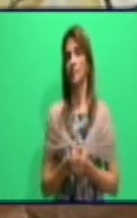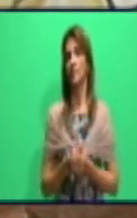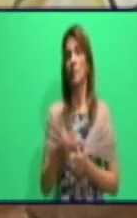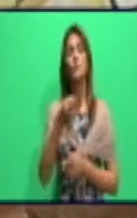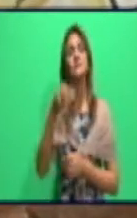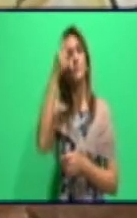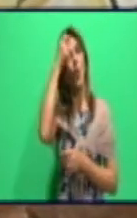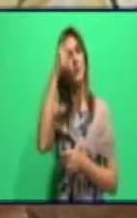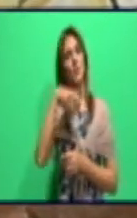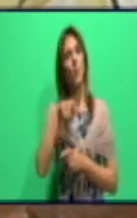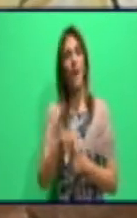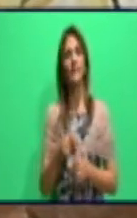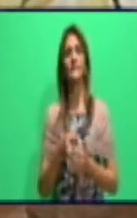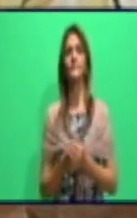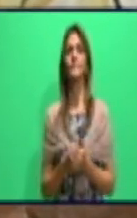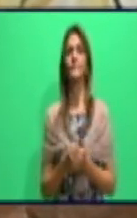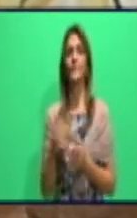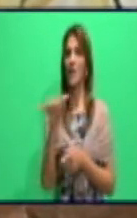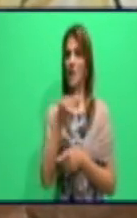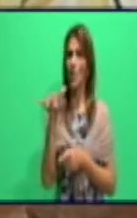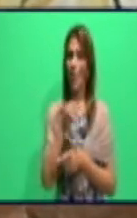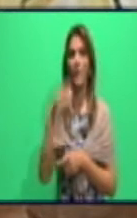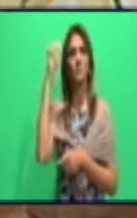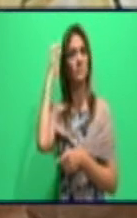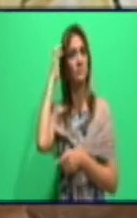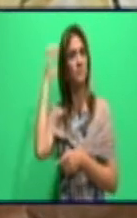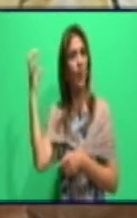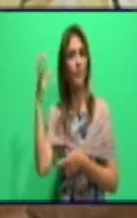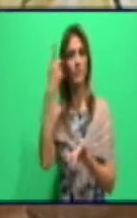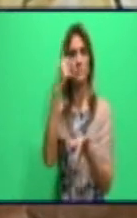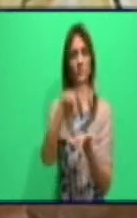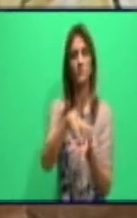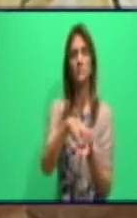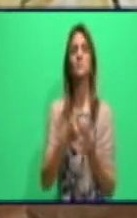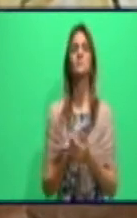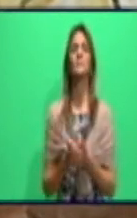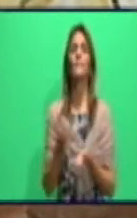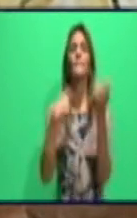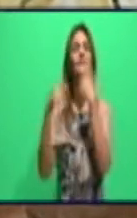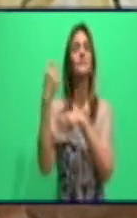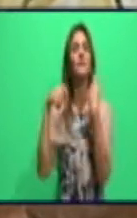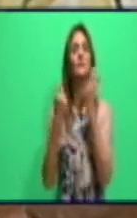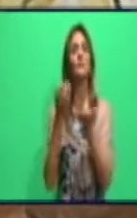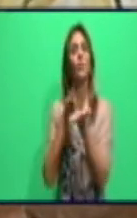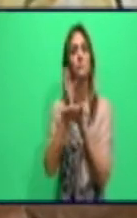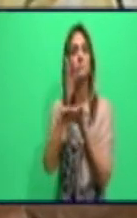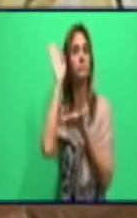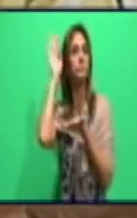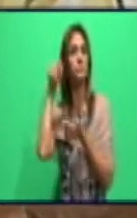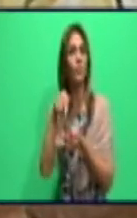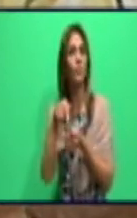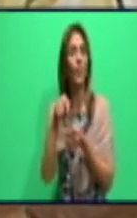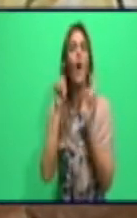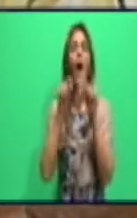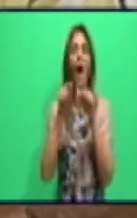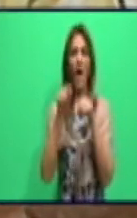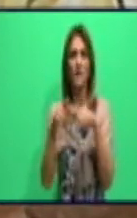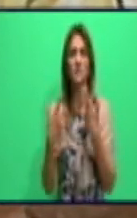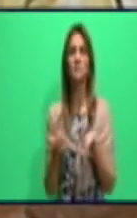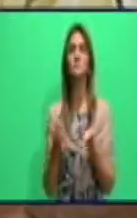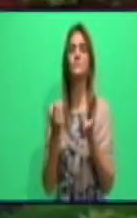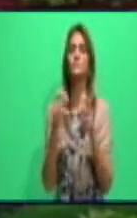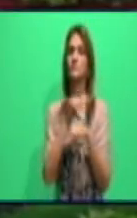en el sector no estatal una alteración del plátano burro que se vendía 15 pesos ahí se decomisaron en el 46